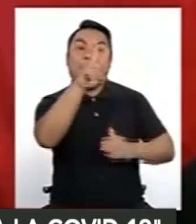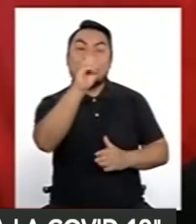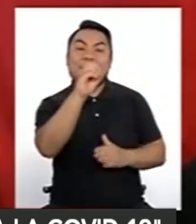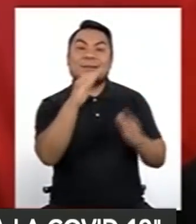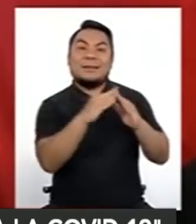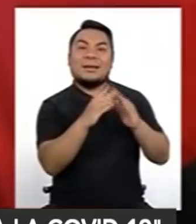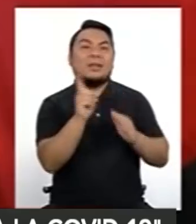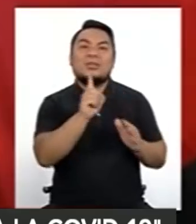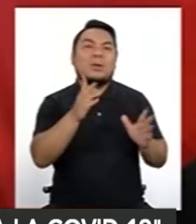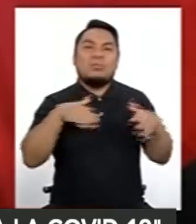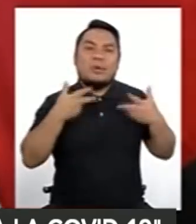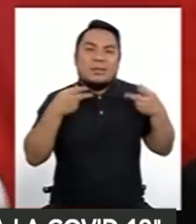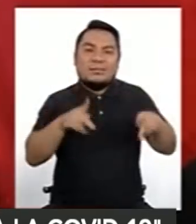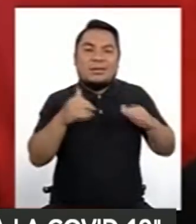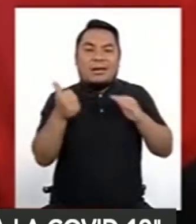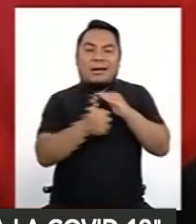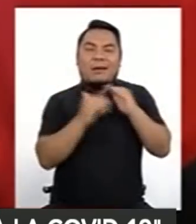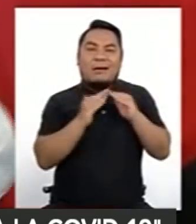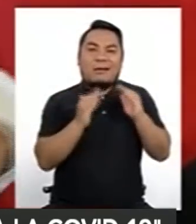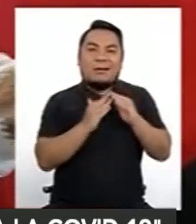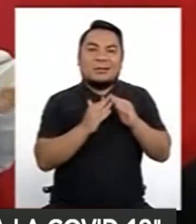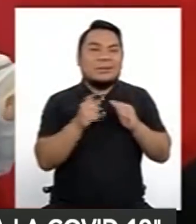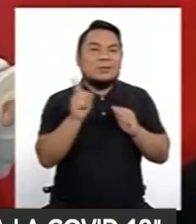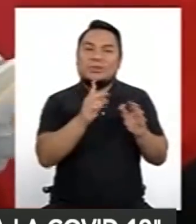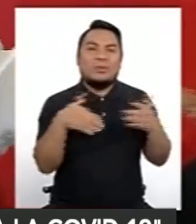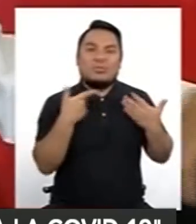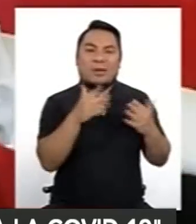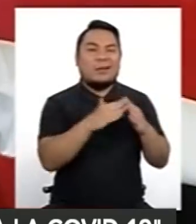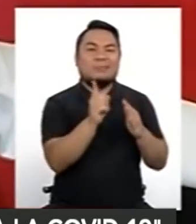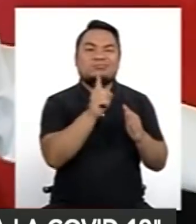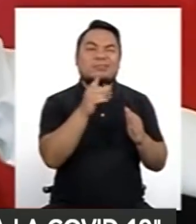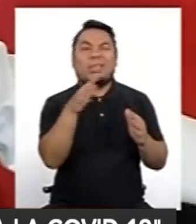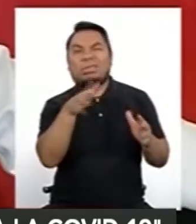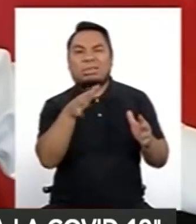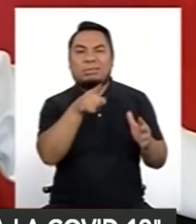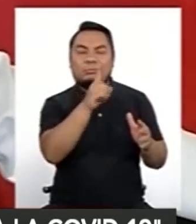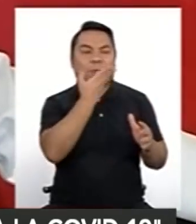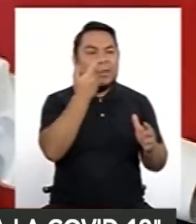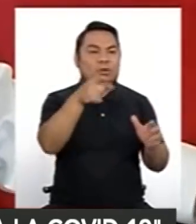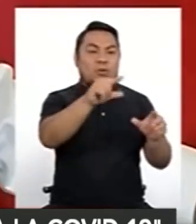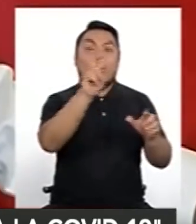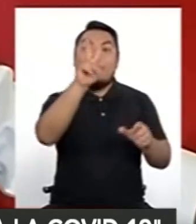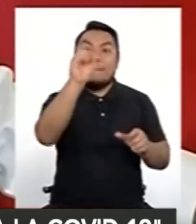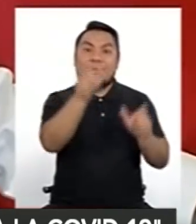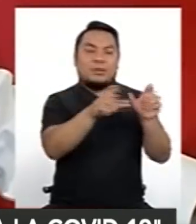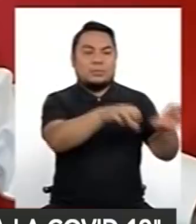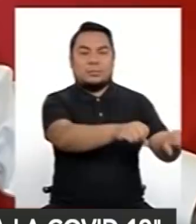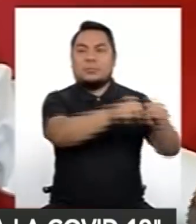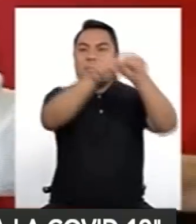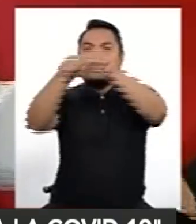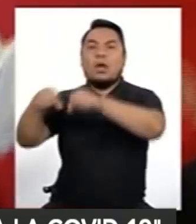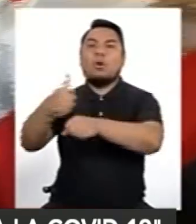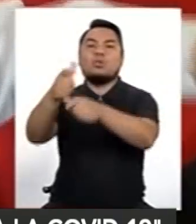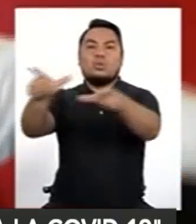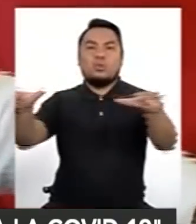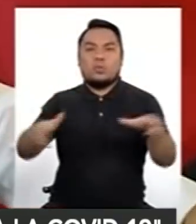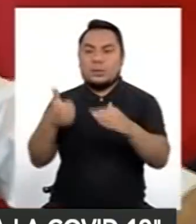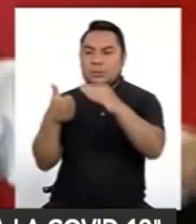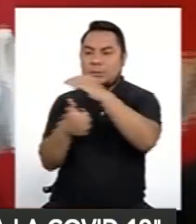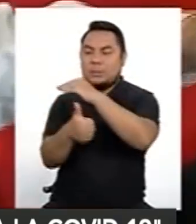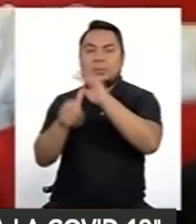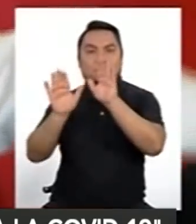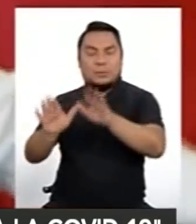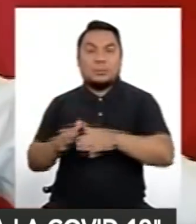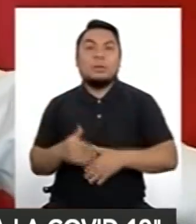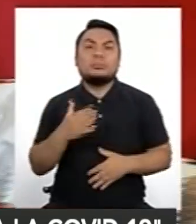le permiten estar allá. Y entonces tenemos que llevarlos a un sitio que puedan seguir una cuarentena. Y nosotros